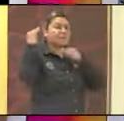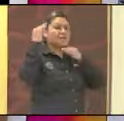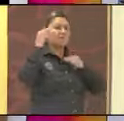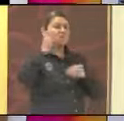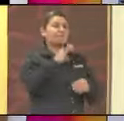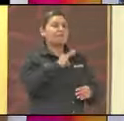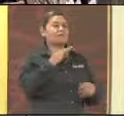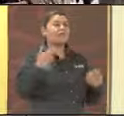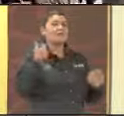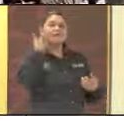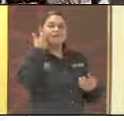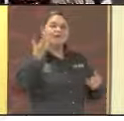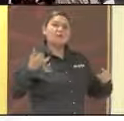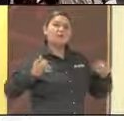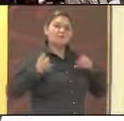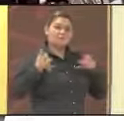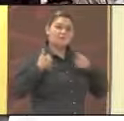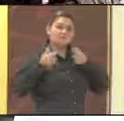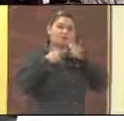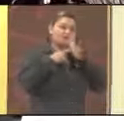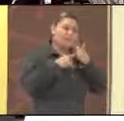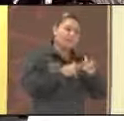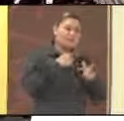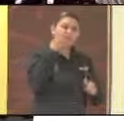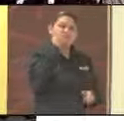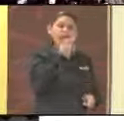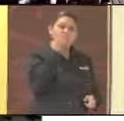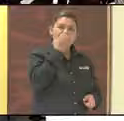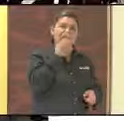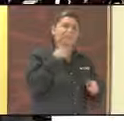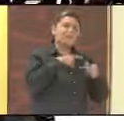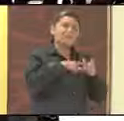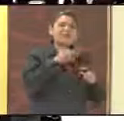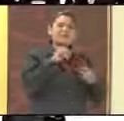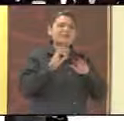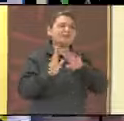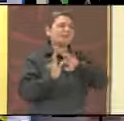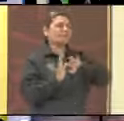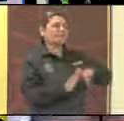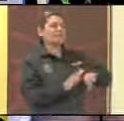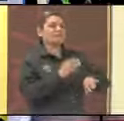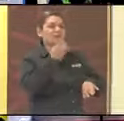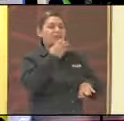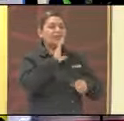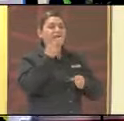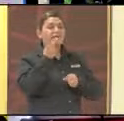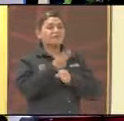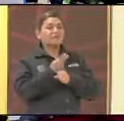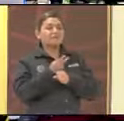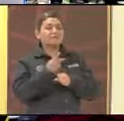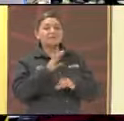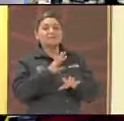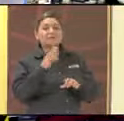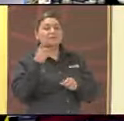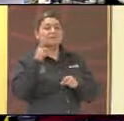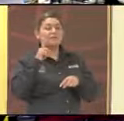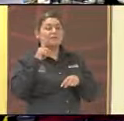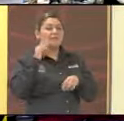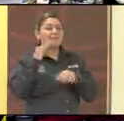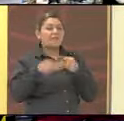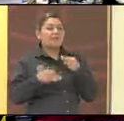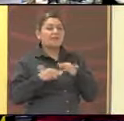es que nuestros jóvenes sigan estudiando, que no deserten, que no dejen su escuela. Termina la preparatoria, ahí tienen su